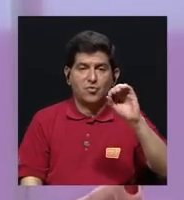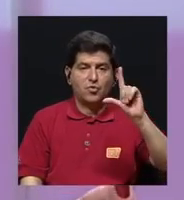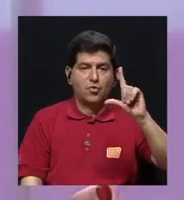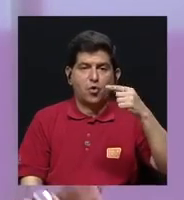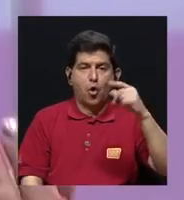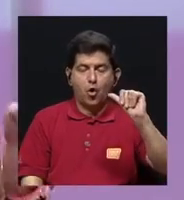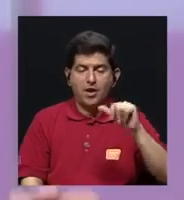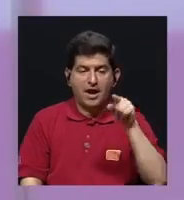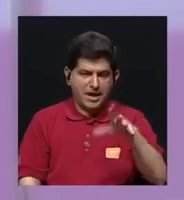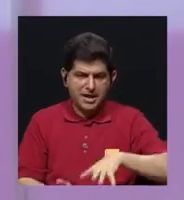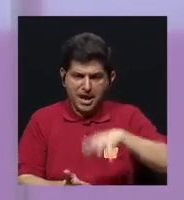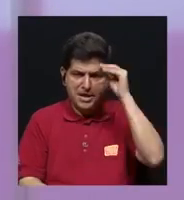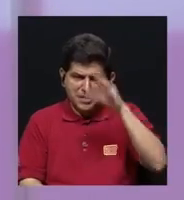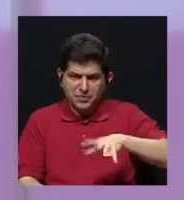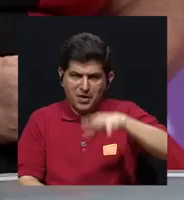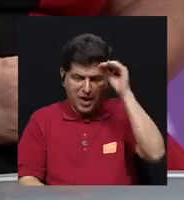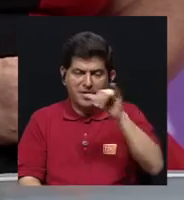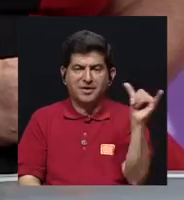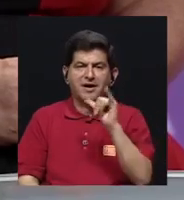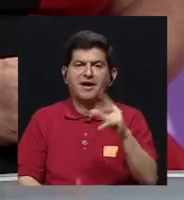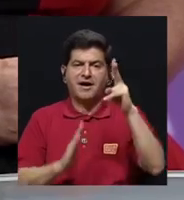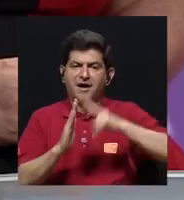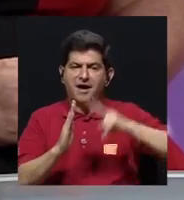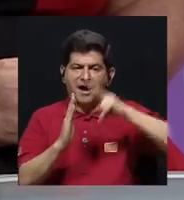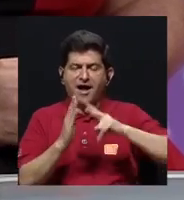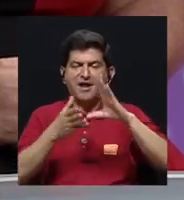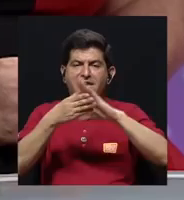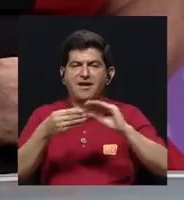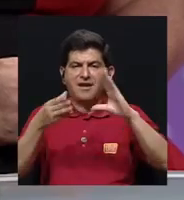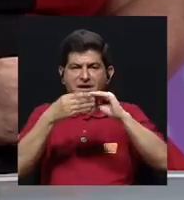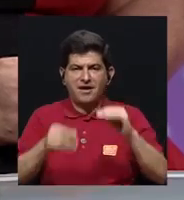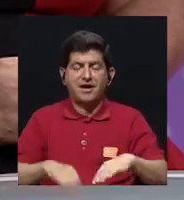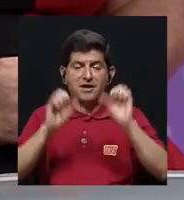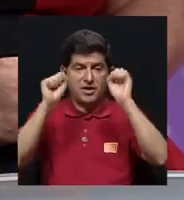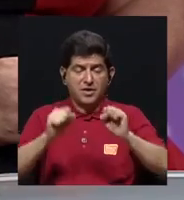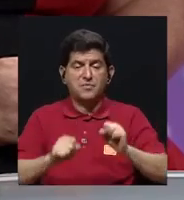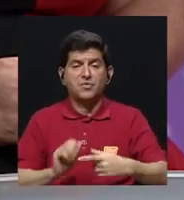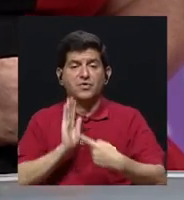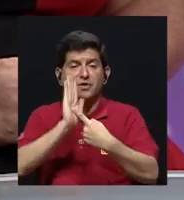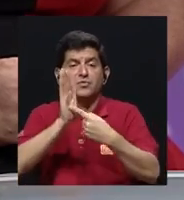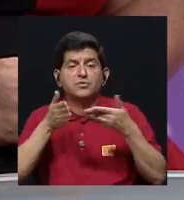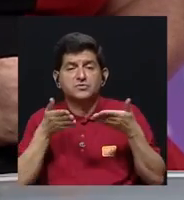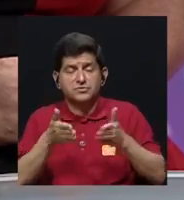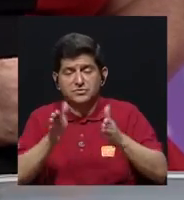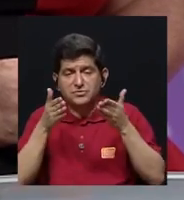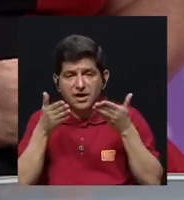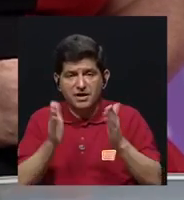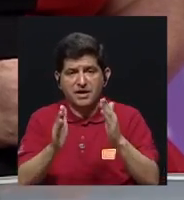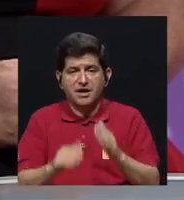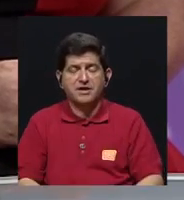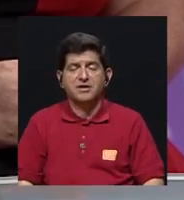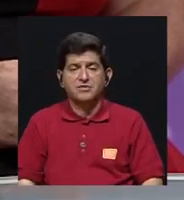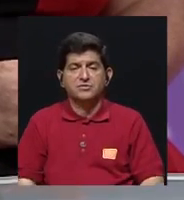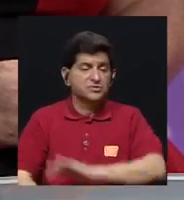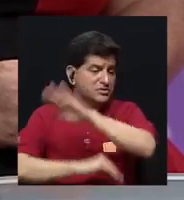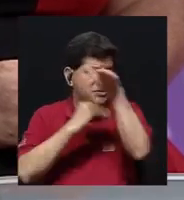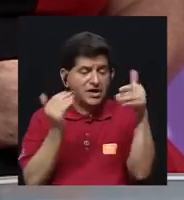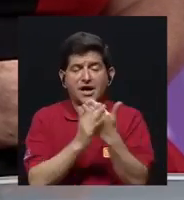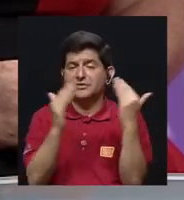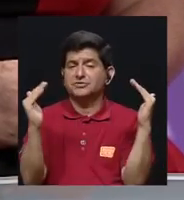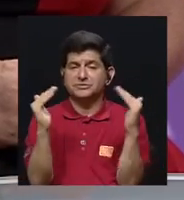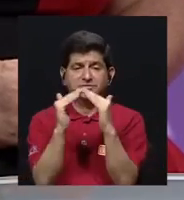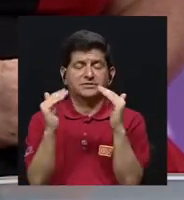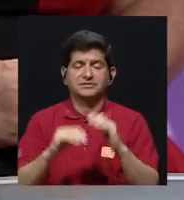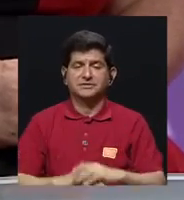Olga, y también aprende a leer sus cuentos y llevarlos a sus hijos, a los de la casa, a todos los de